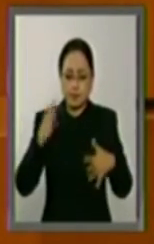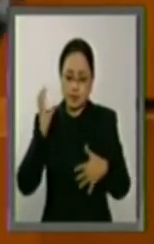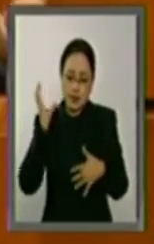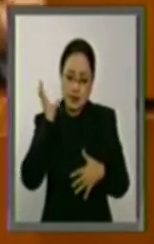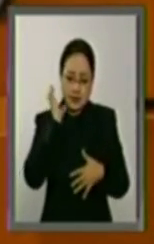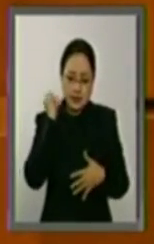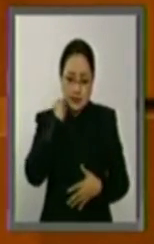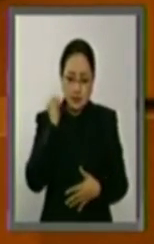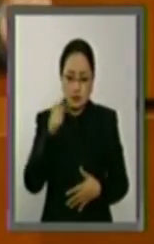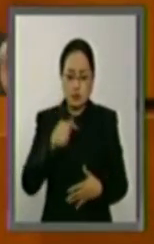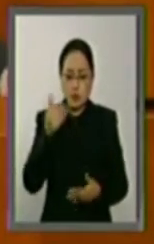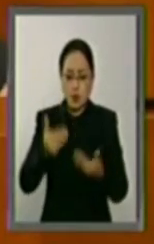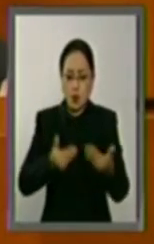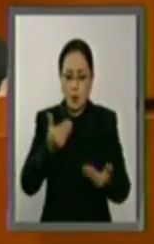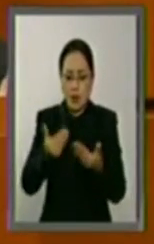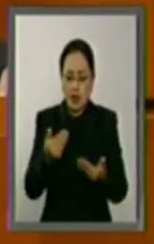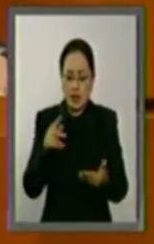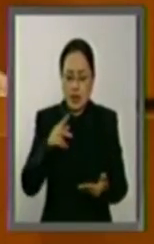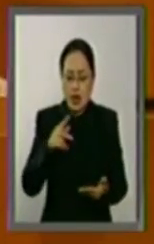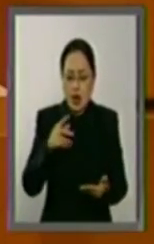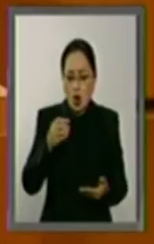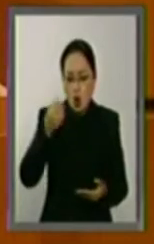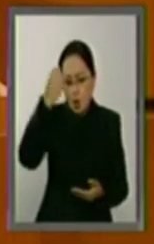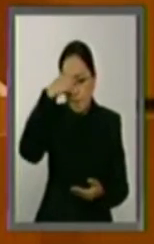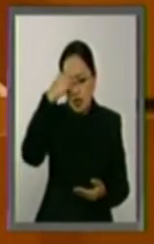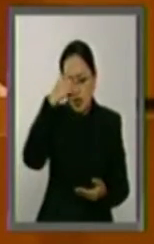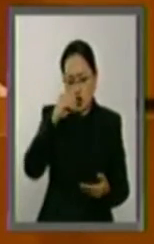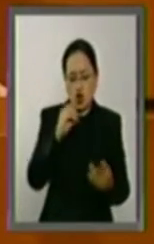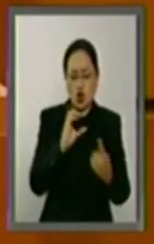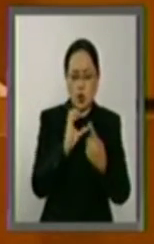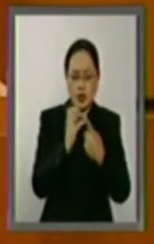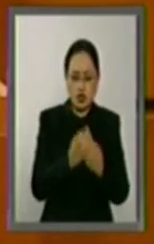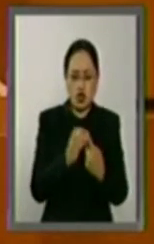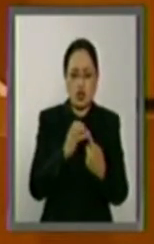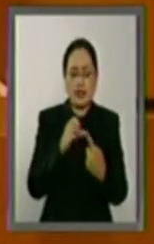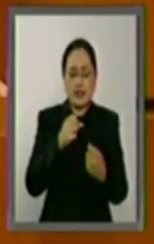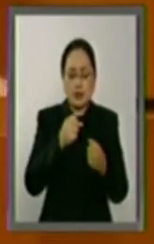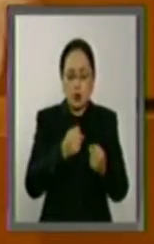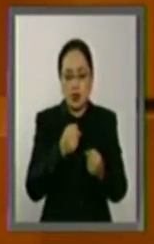que compartan la opinión de la Comisión de Seguridad Pública